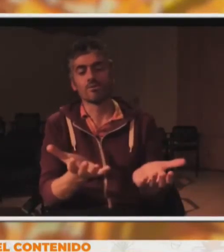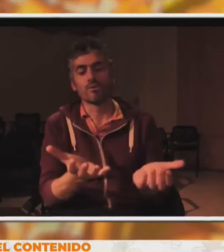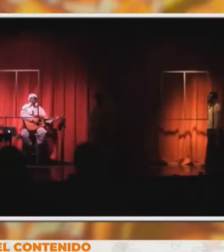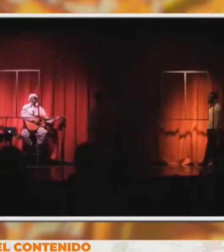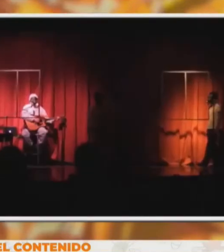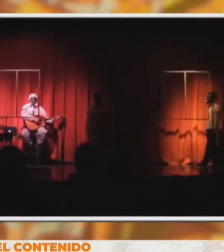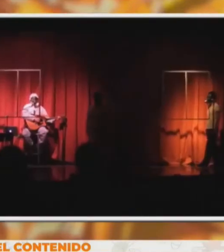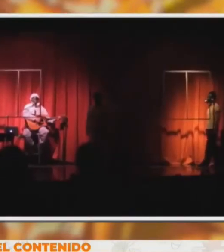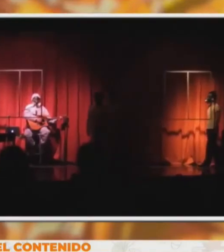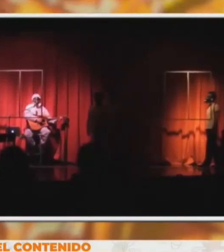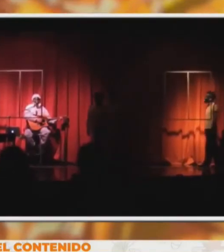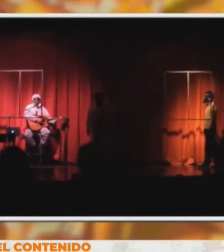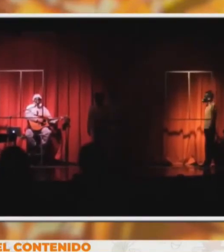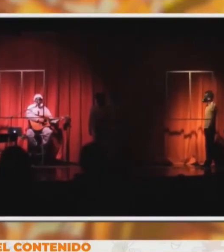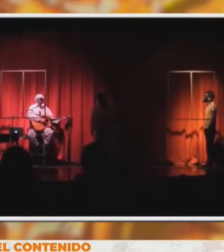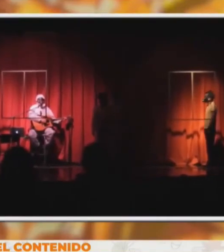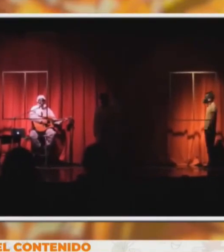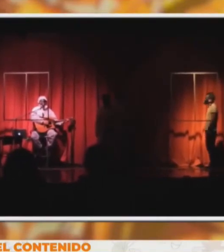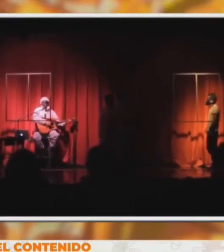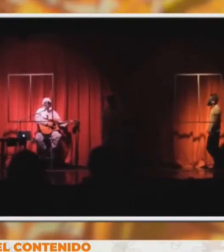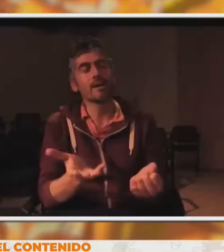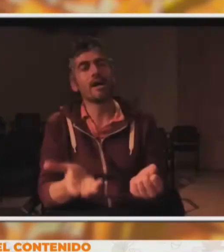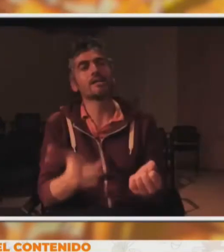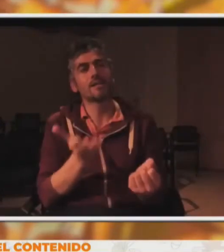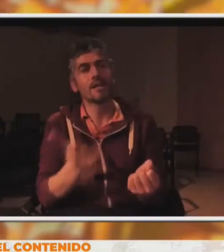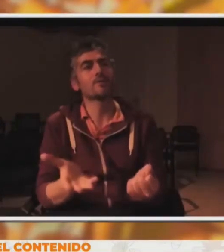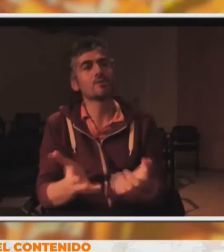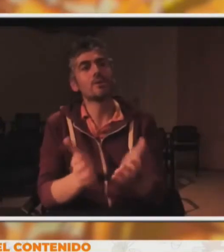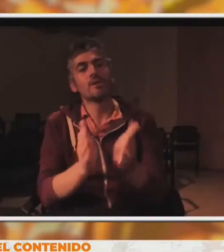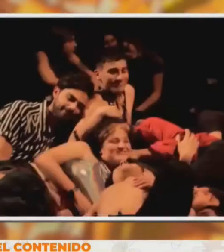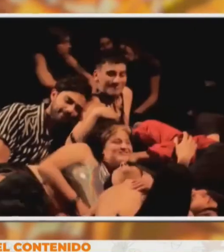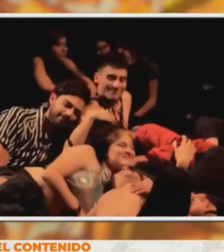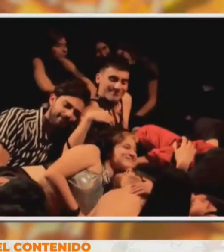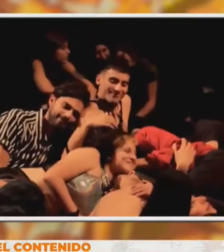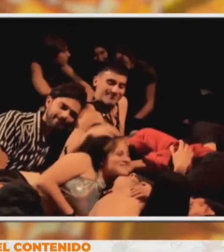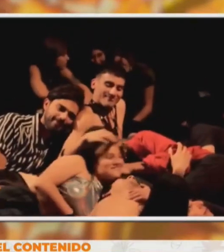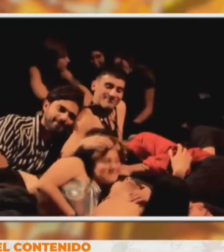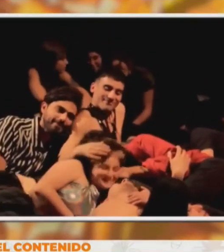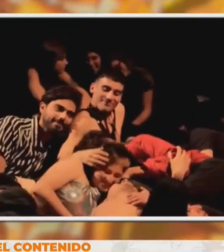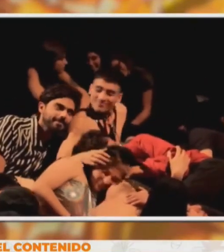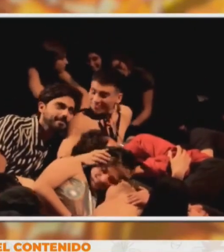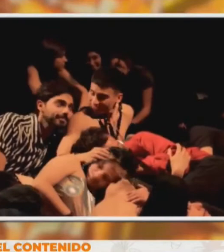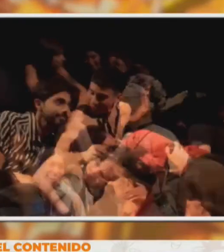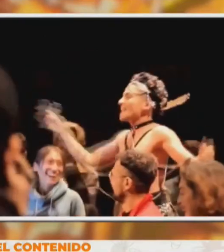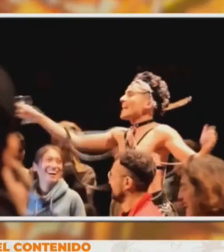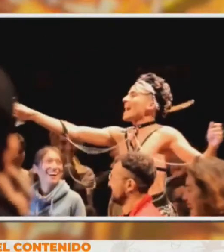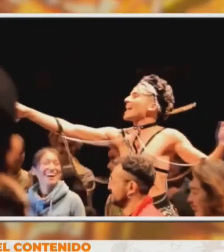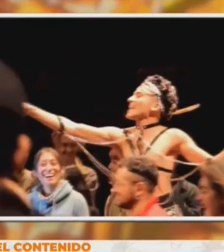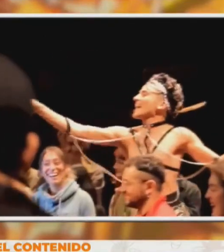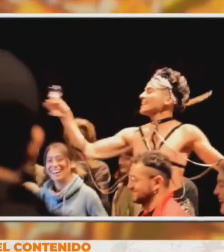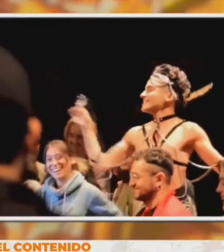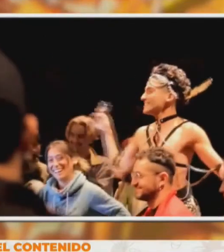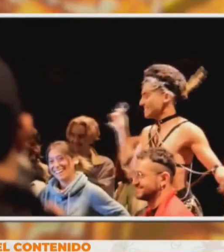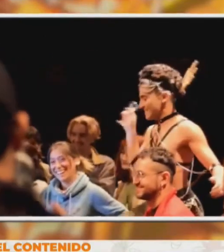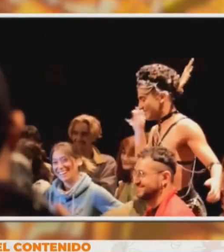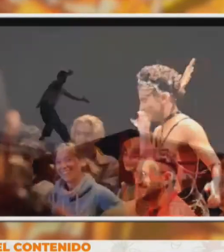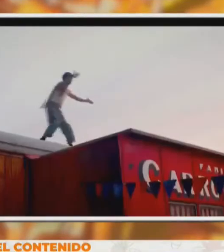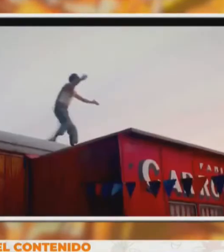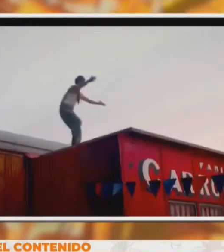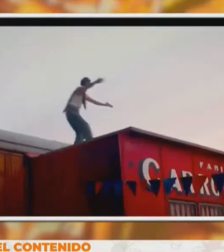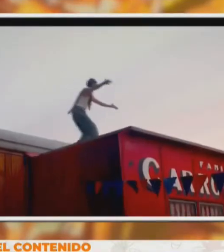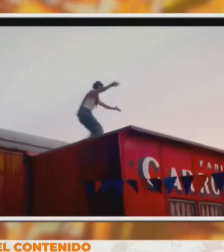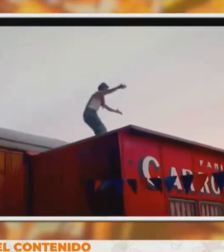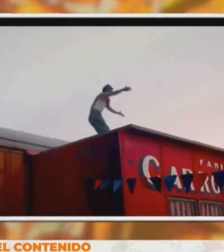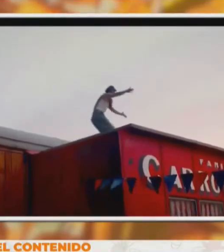esta capacidad? Porque sabemos que tú también te dedicas a eso, de impartir clases que tienen que ver con la gestión cultural, o también